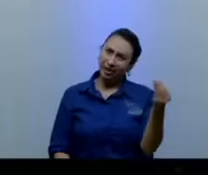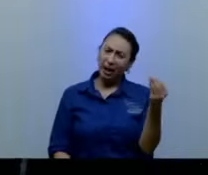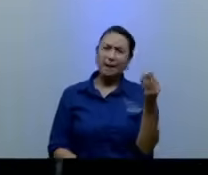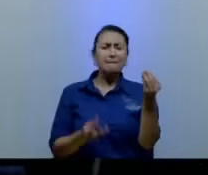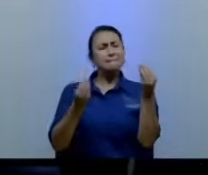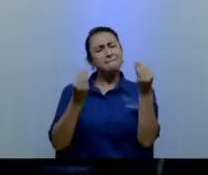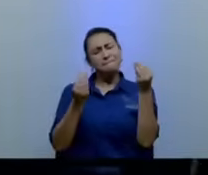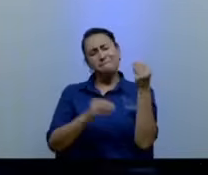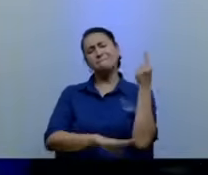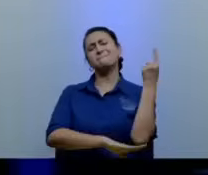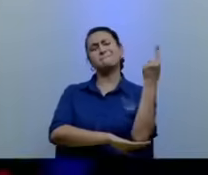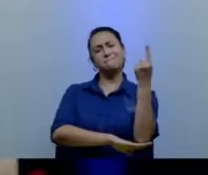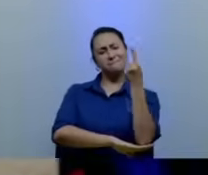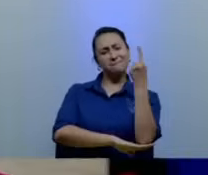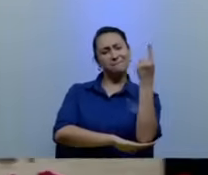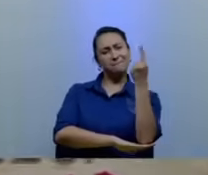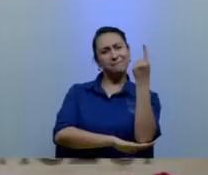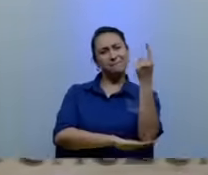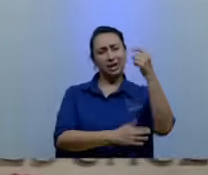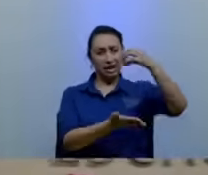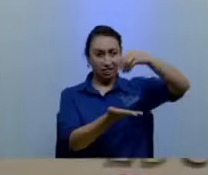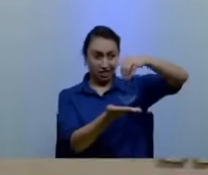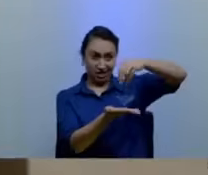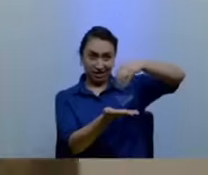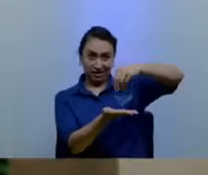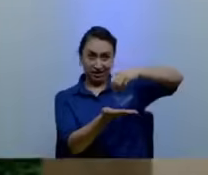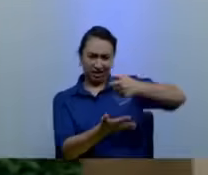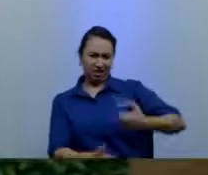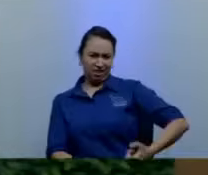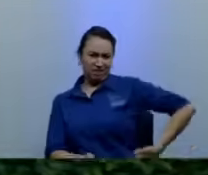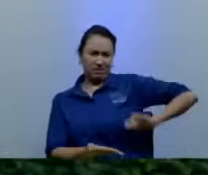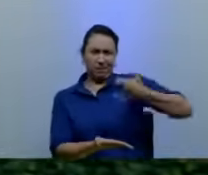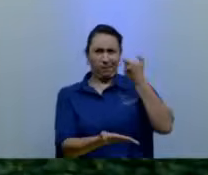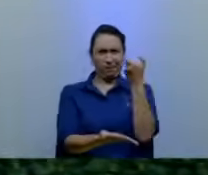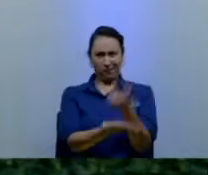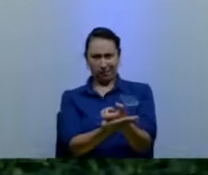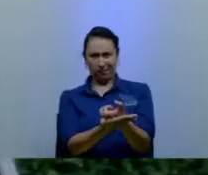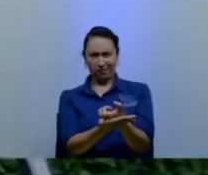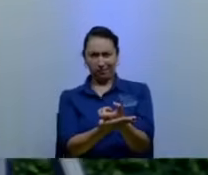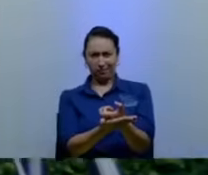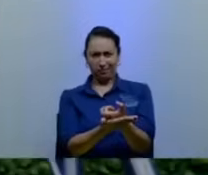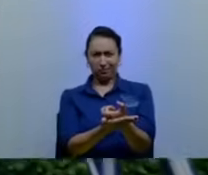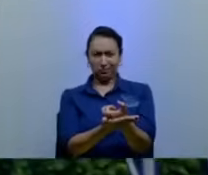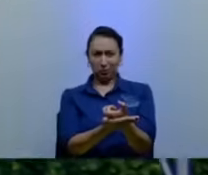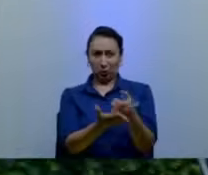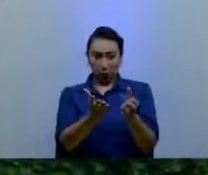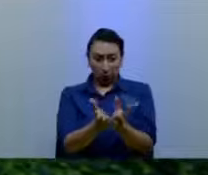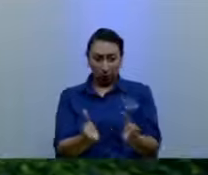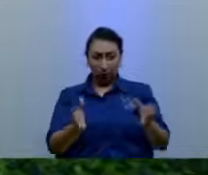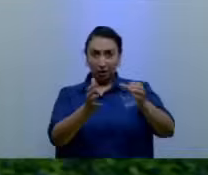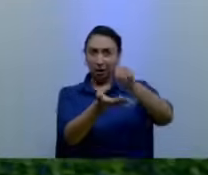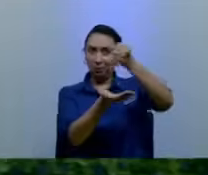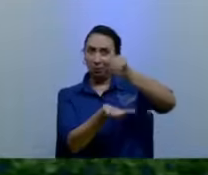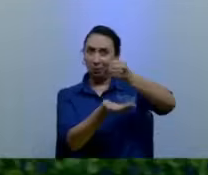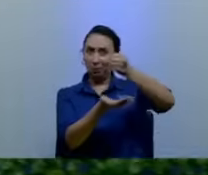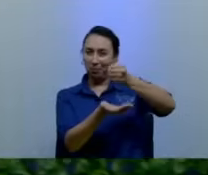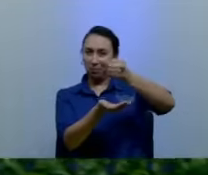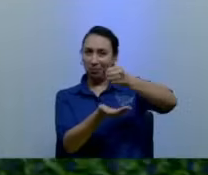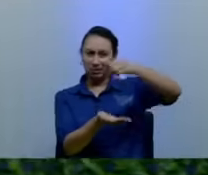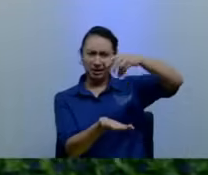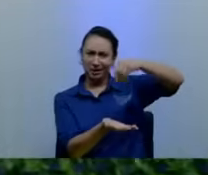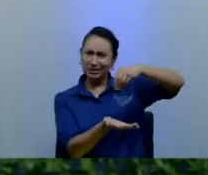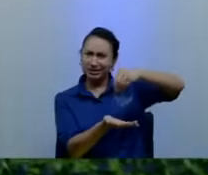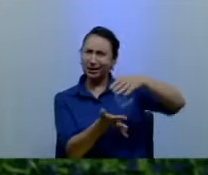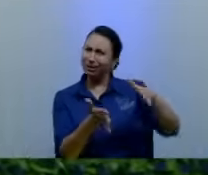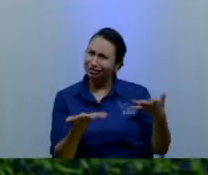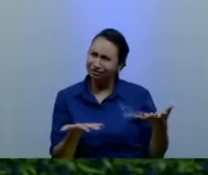el ejército de Roma les pagaba con sal. Yo me imagino, a mí me van pagando